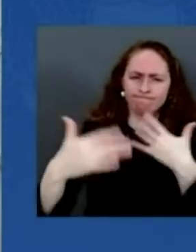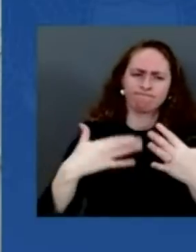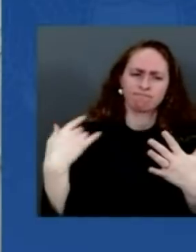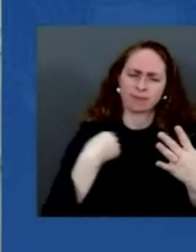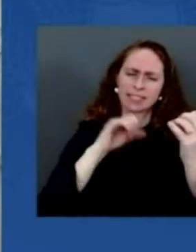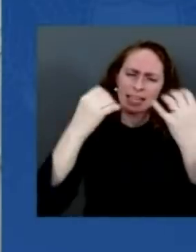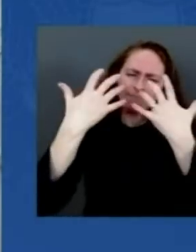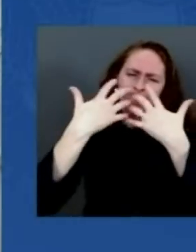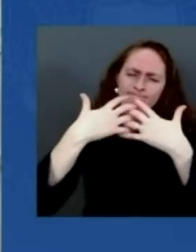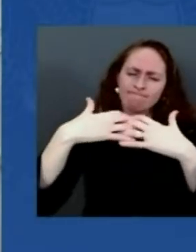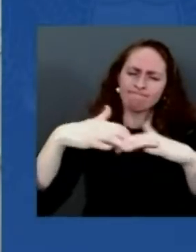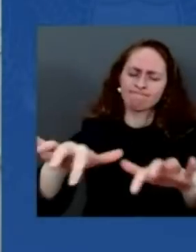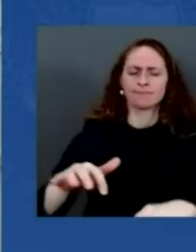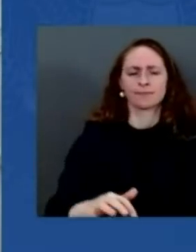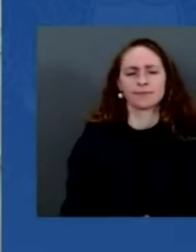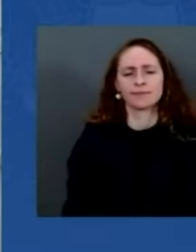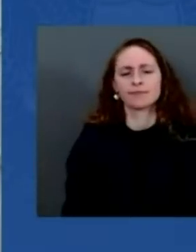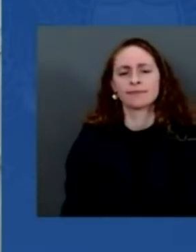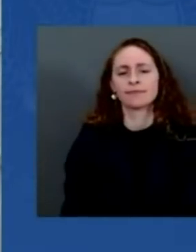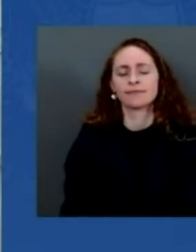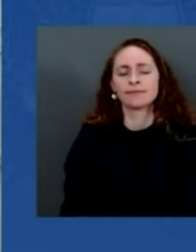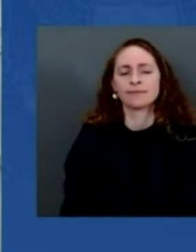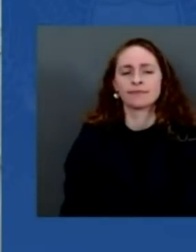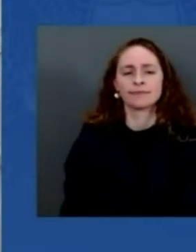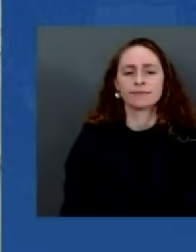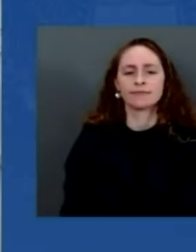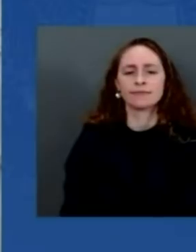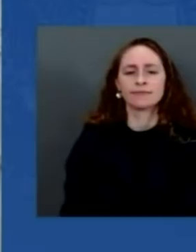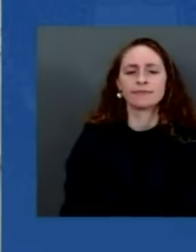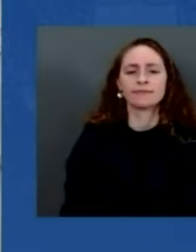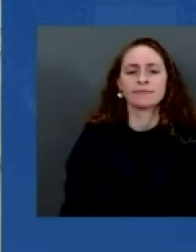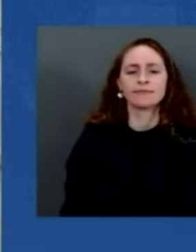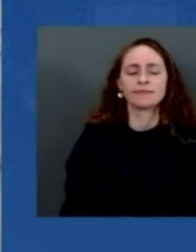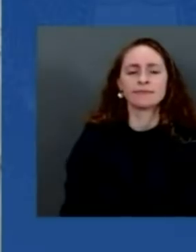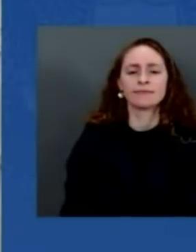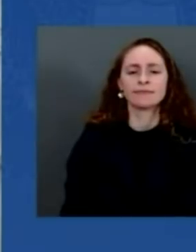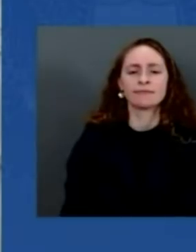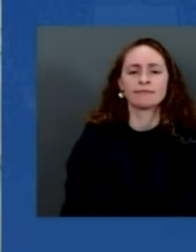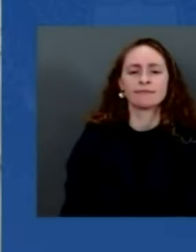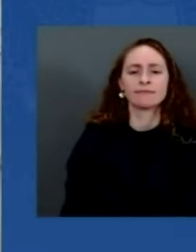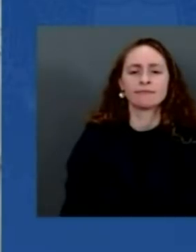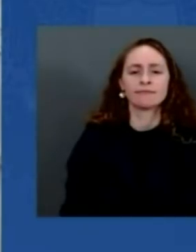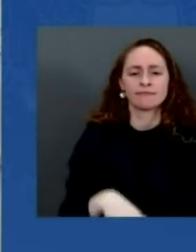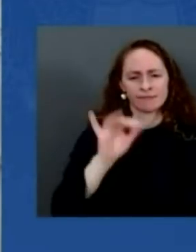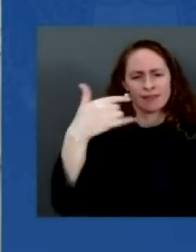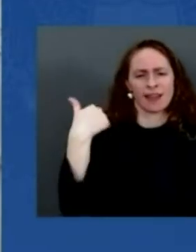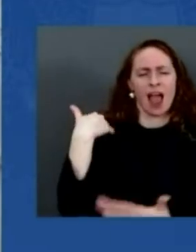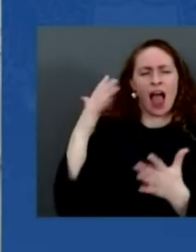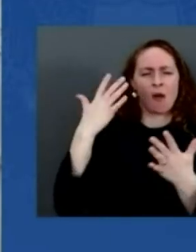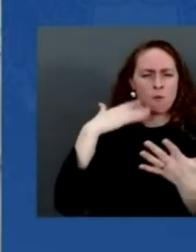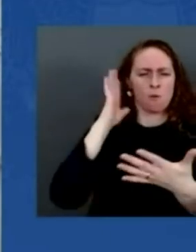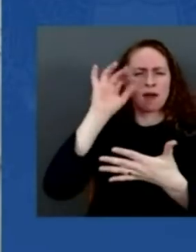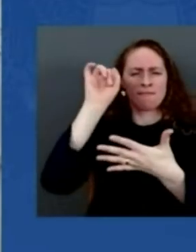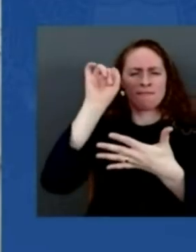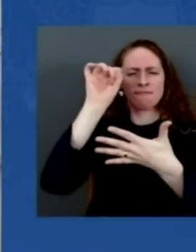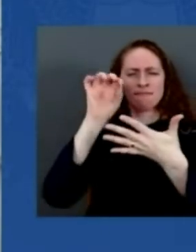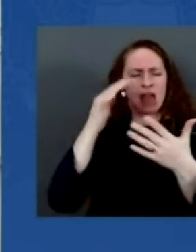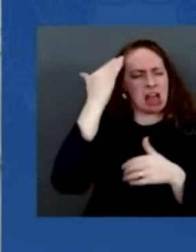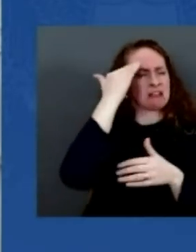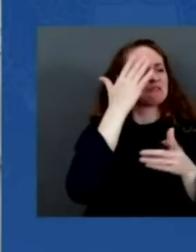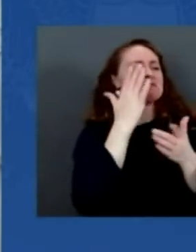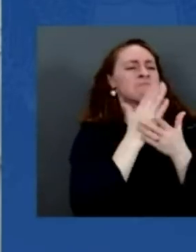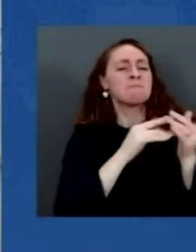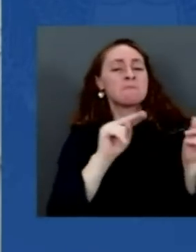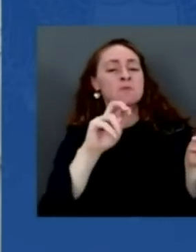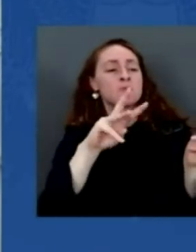dosis de refuerzo desde la casa blanca biden detalló importantes cambios a su plan invernal contra la cob y 19 en su